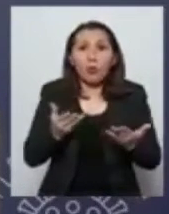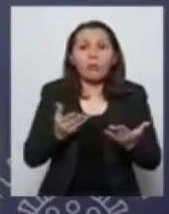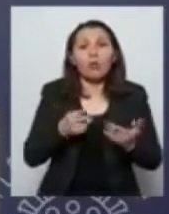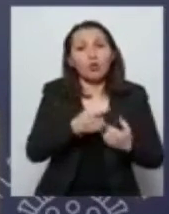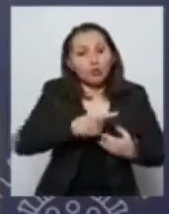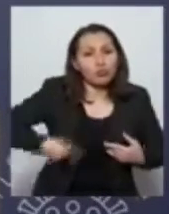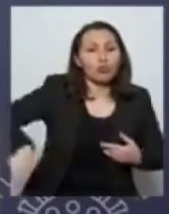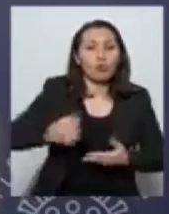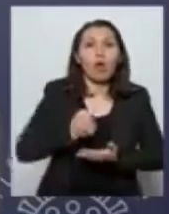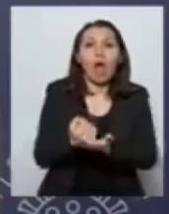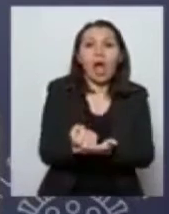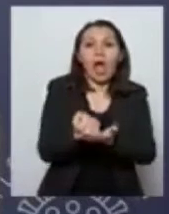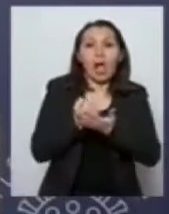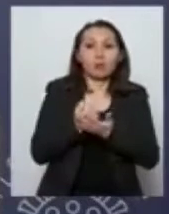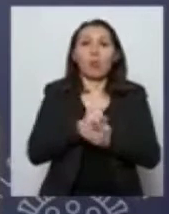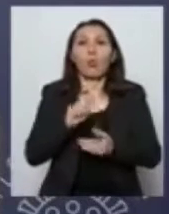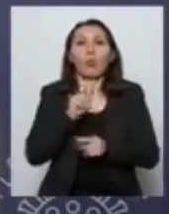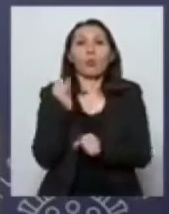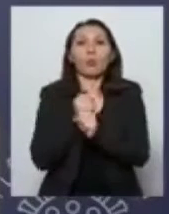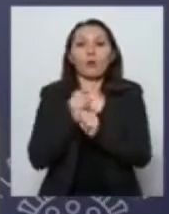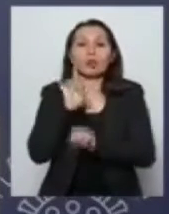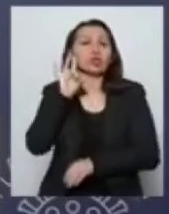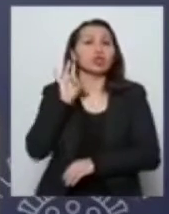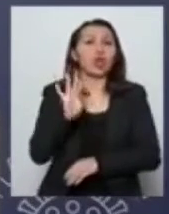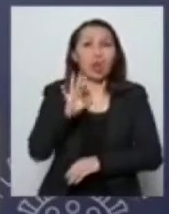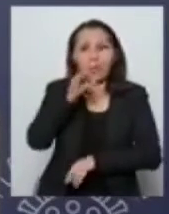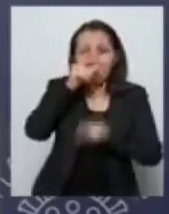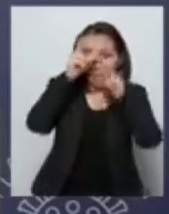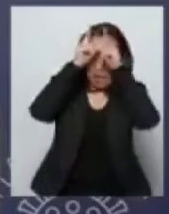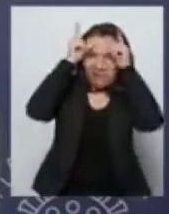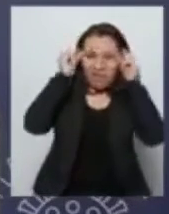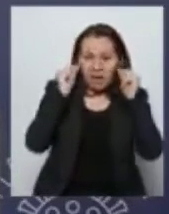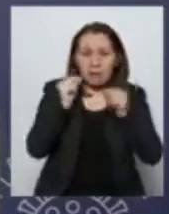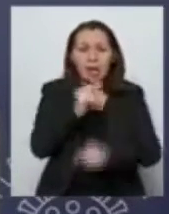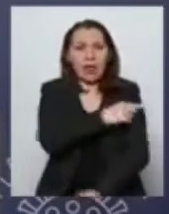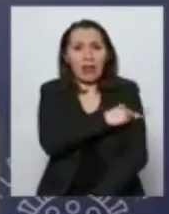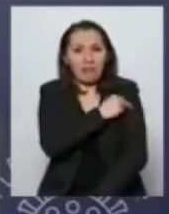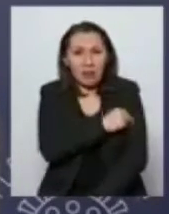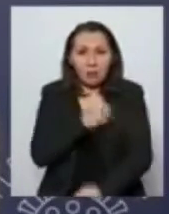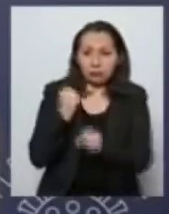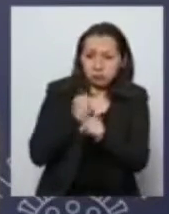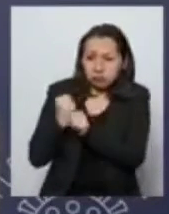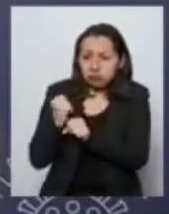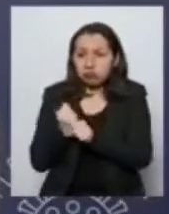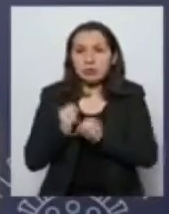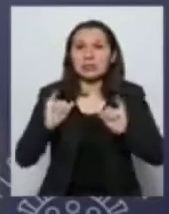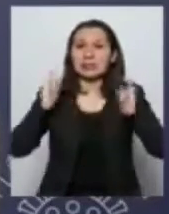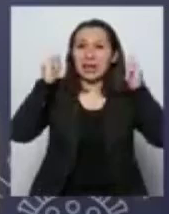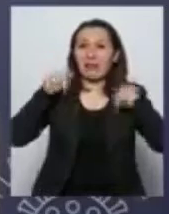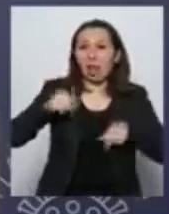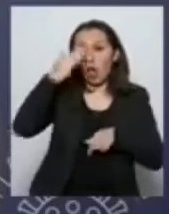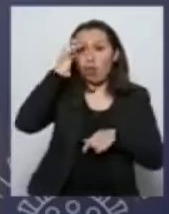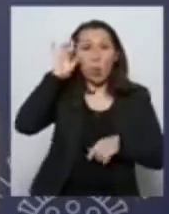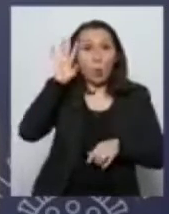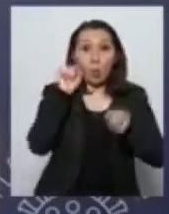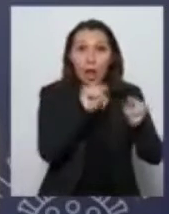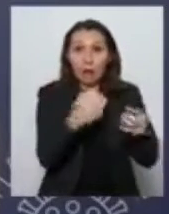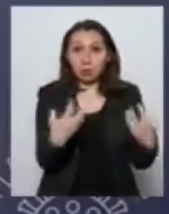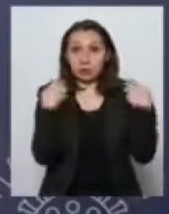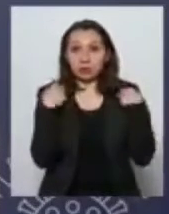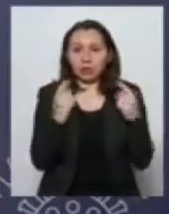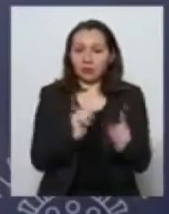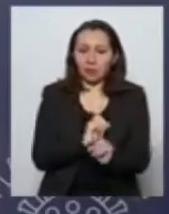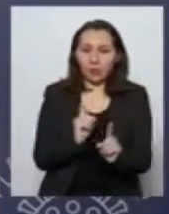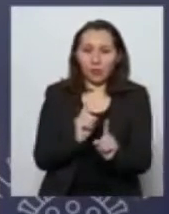de todos. Esto no es un trabajo solo de las enfermeras o enfermeros que están celebrando su Día